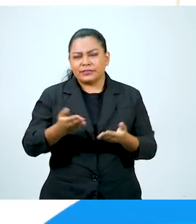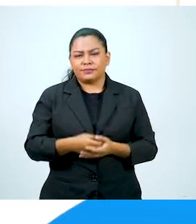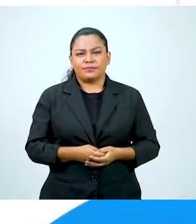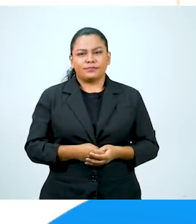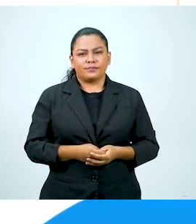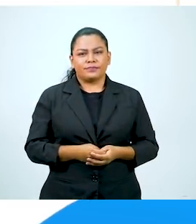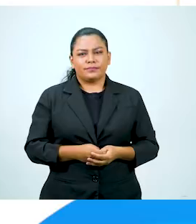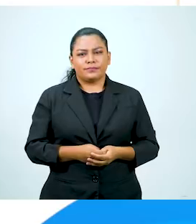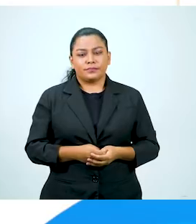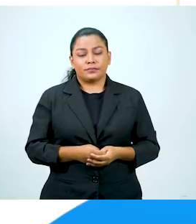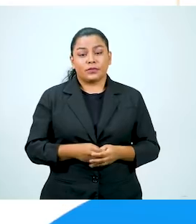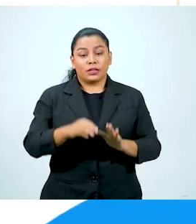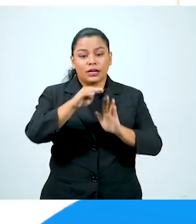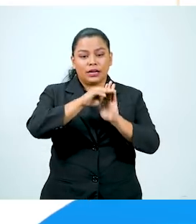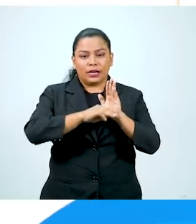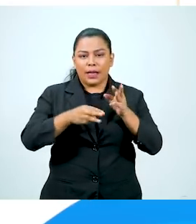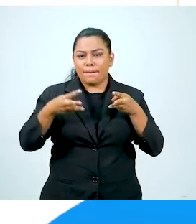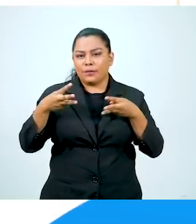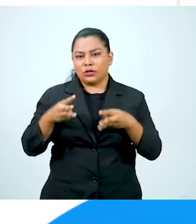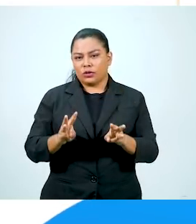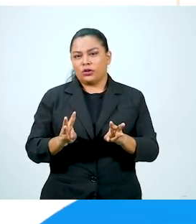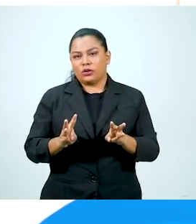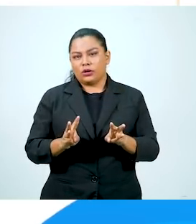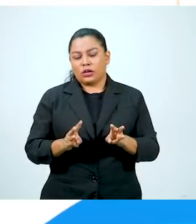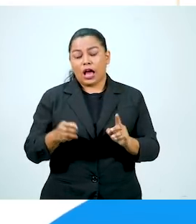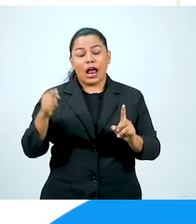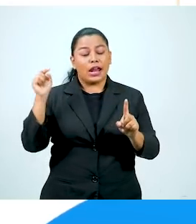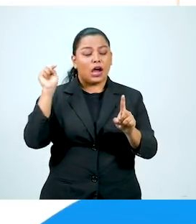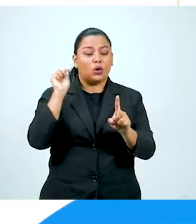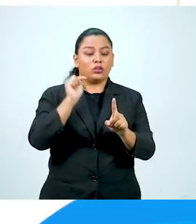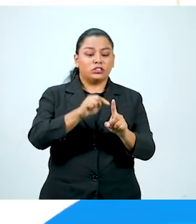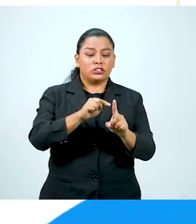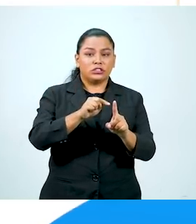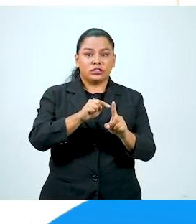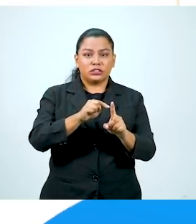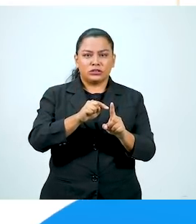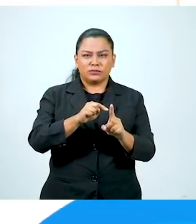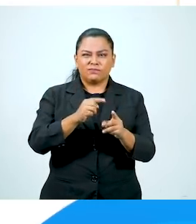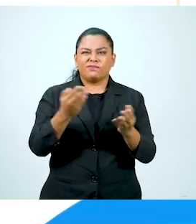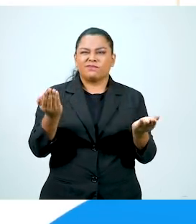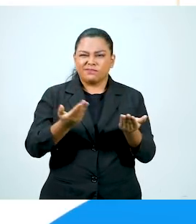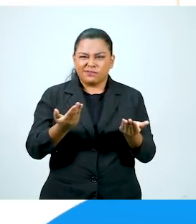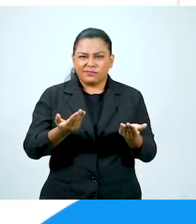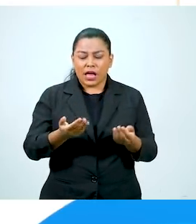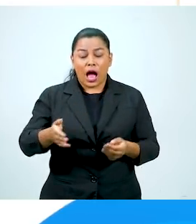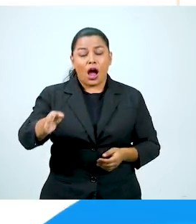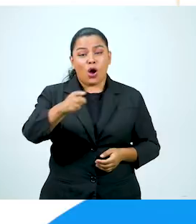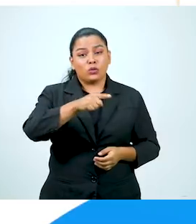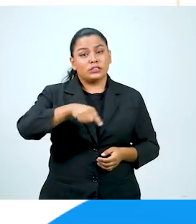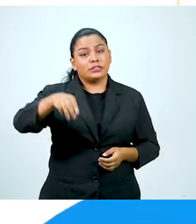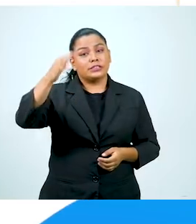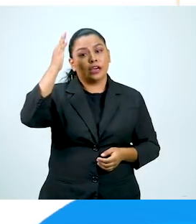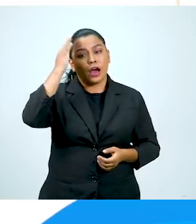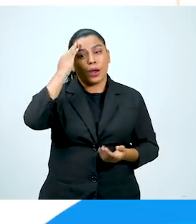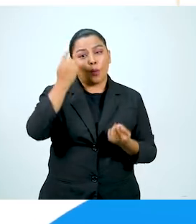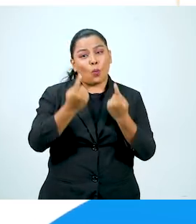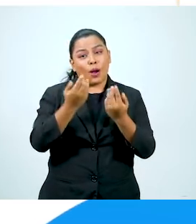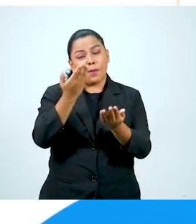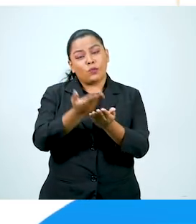estudio. En la guía metodológica, las orientaciones del apartado le dan a conocer